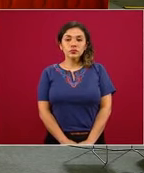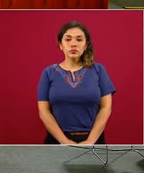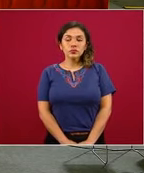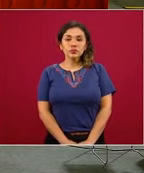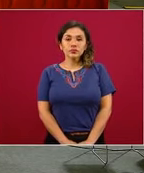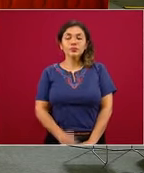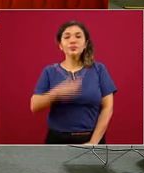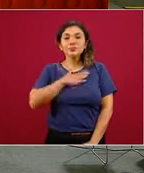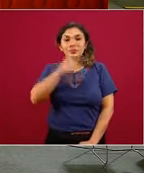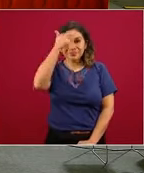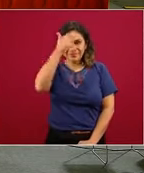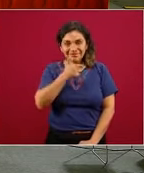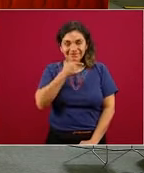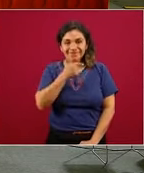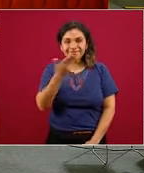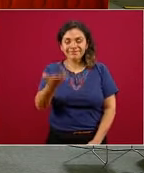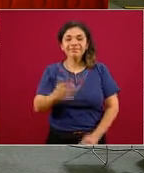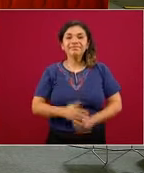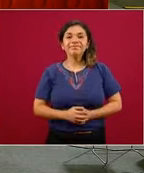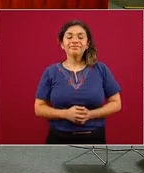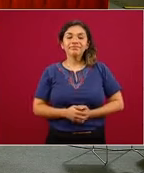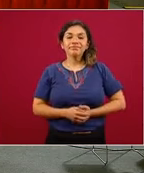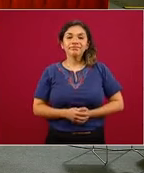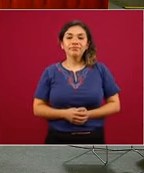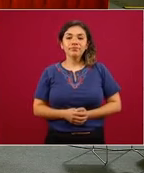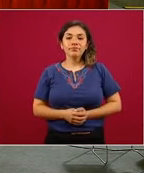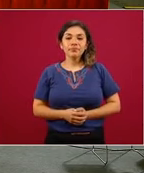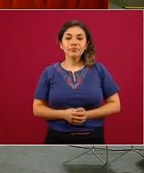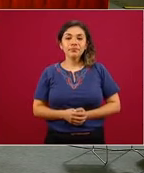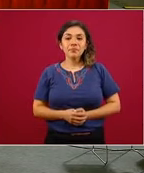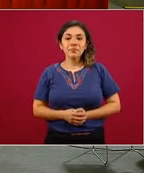Muy buenas noches. Buenas noches.